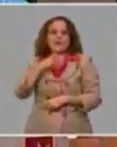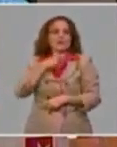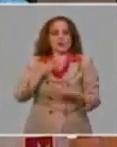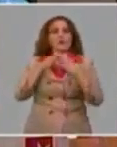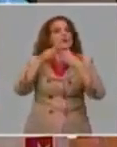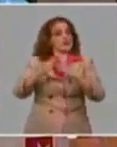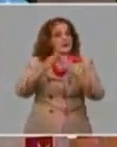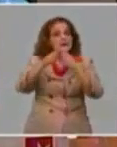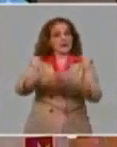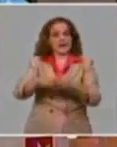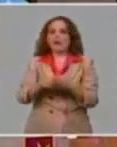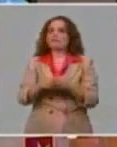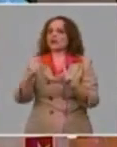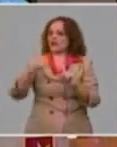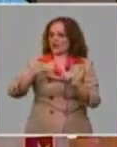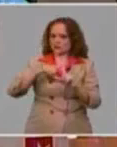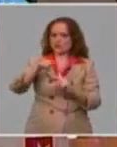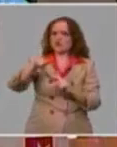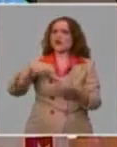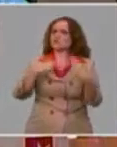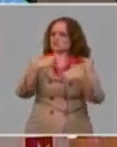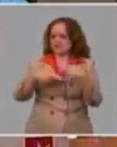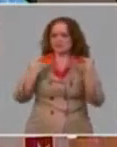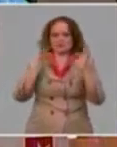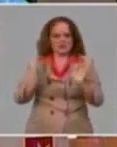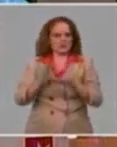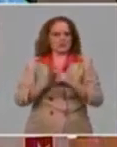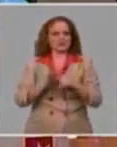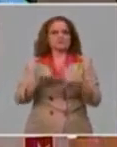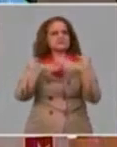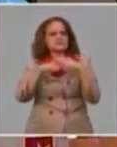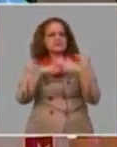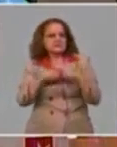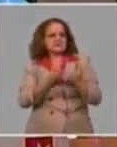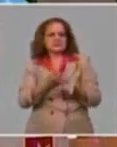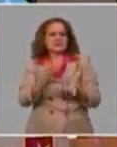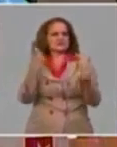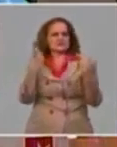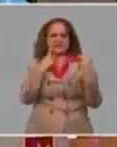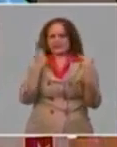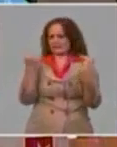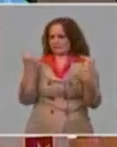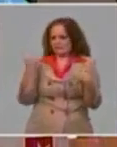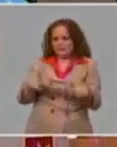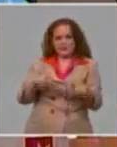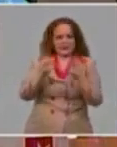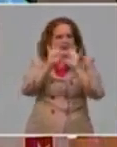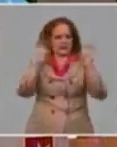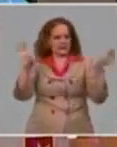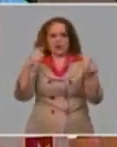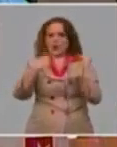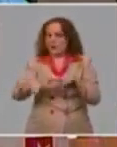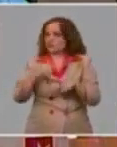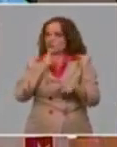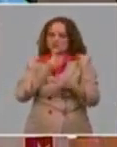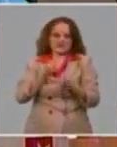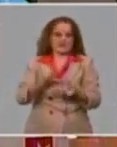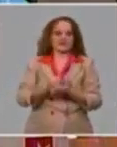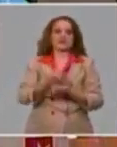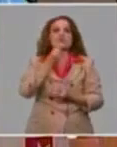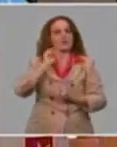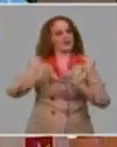resultados esos sistemas de solución que llevan mínimo más recursos de acero y de otros materiales.